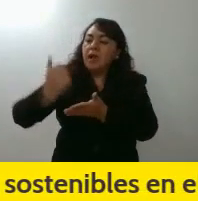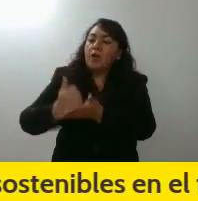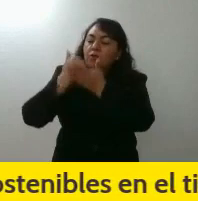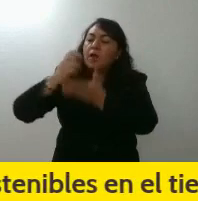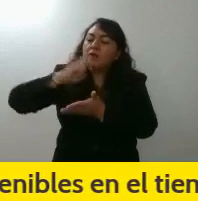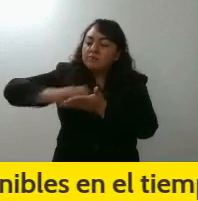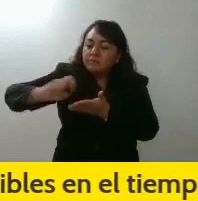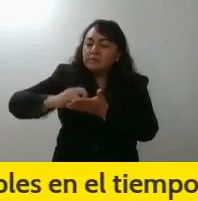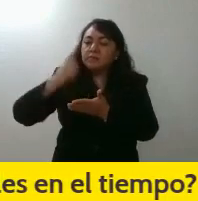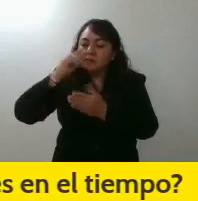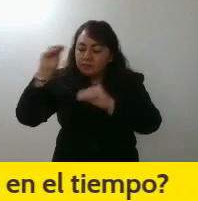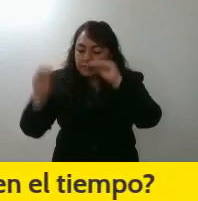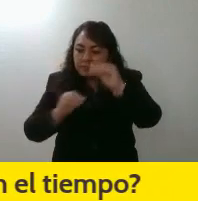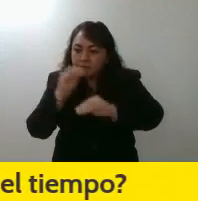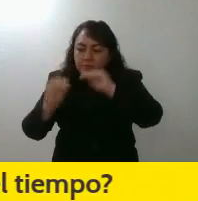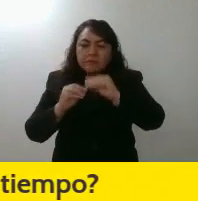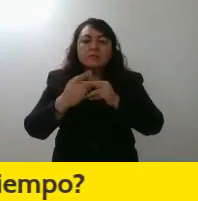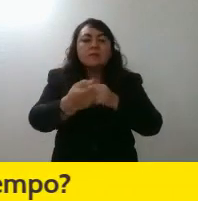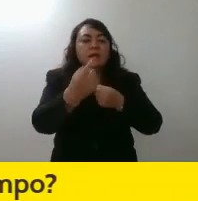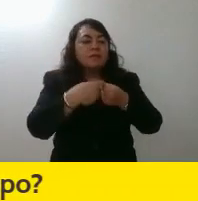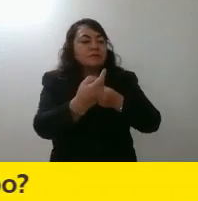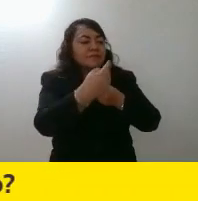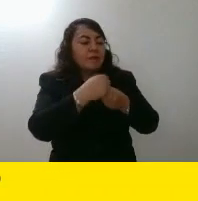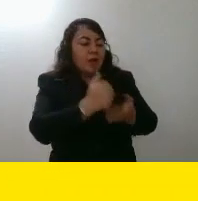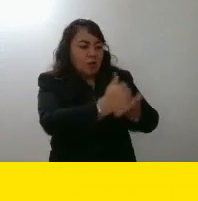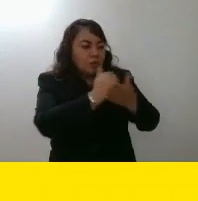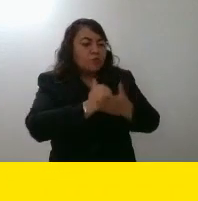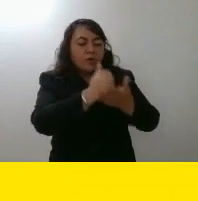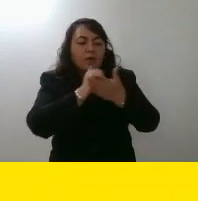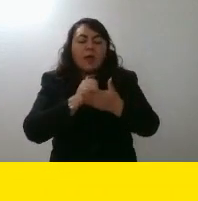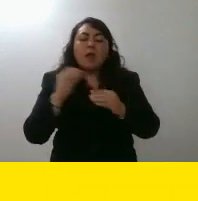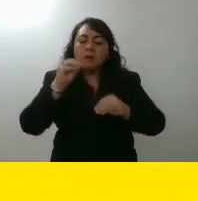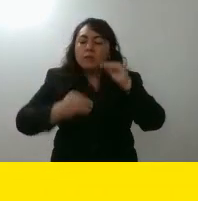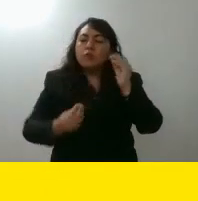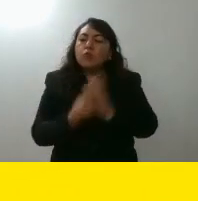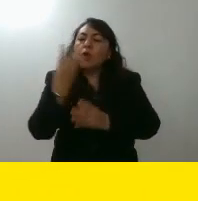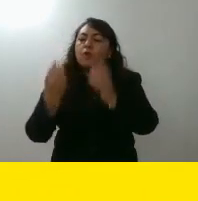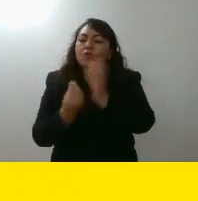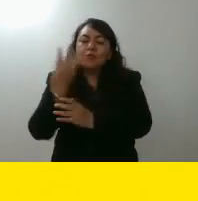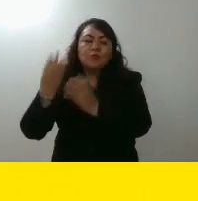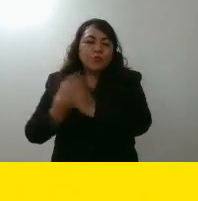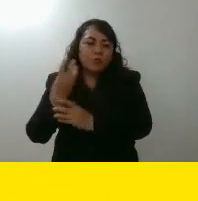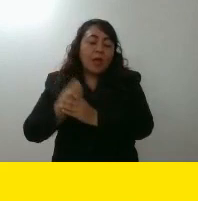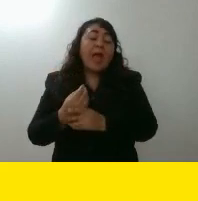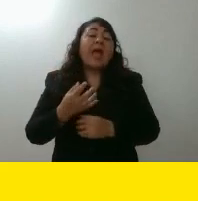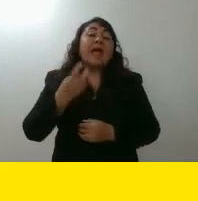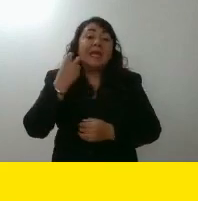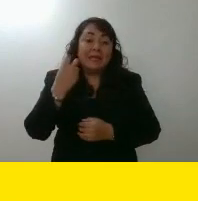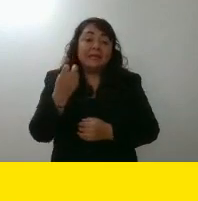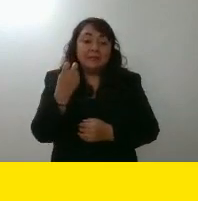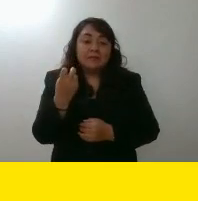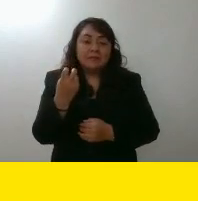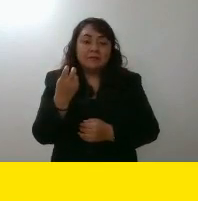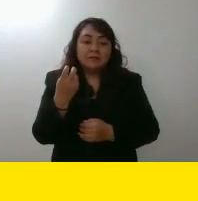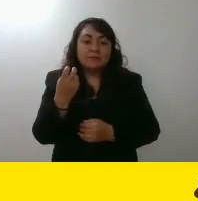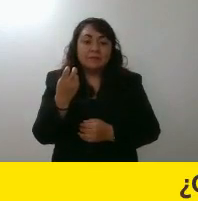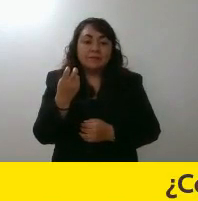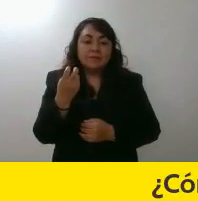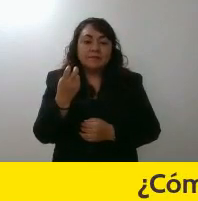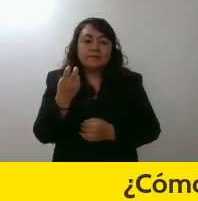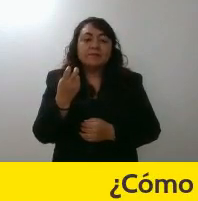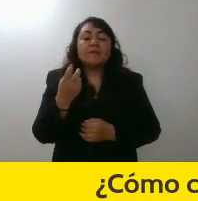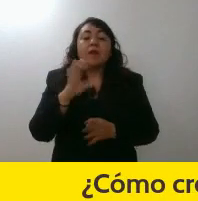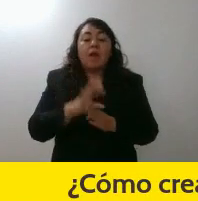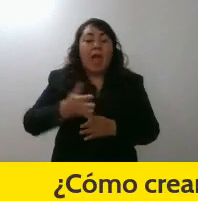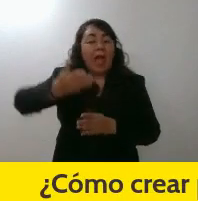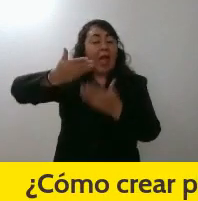de establecimientos que ya hay cargados o cargando establecimientos nuevos. Entonces, pasar de ese